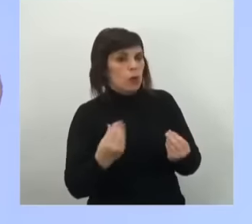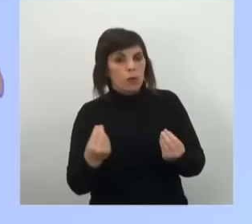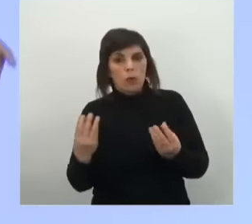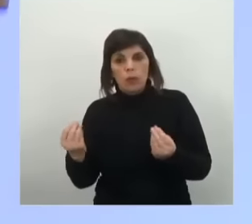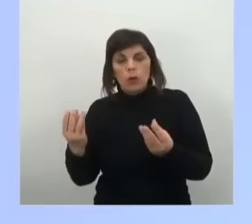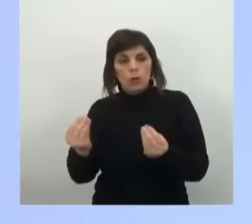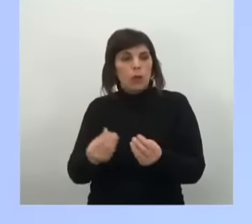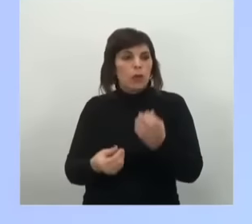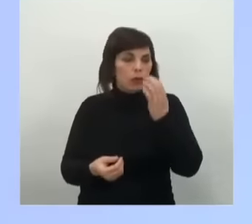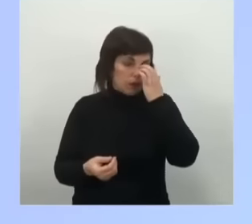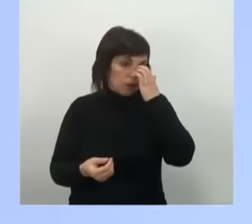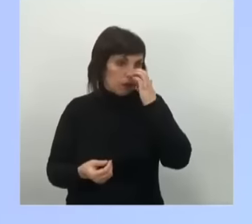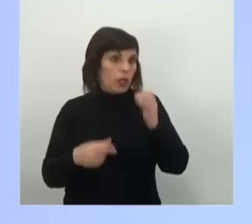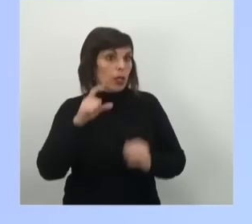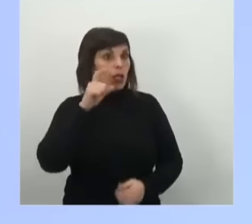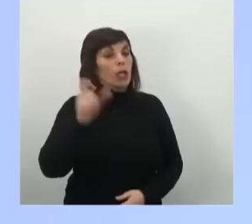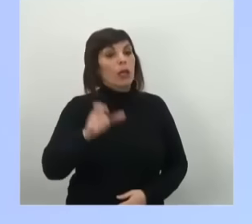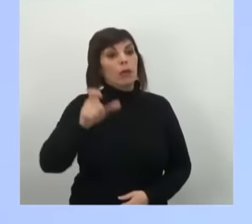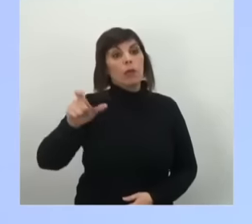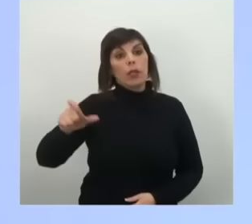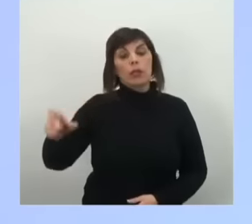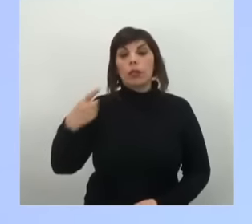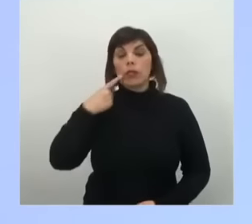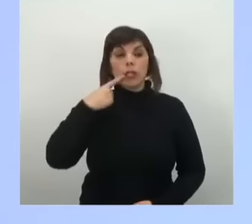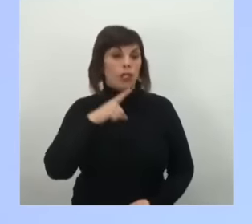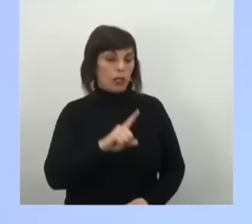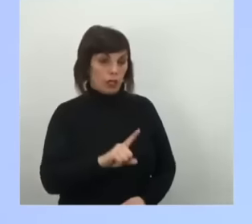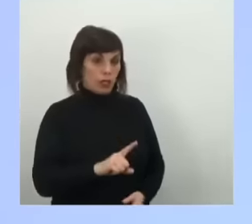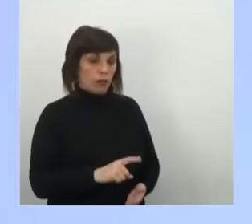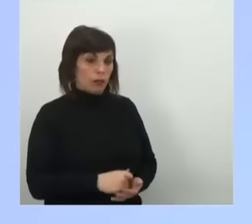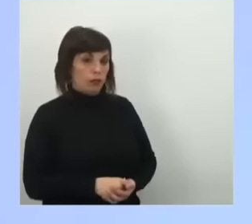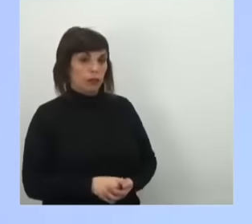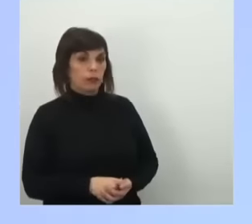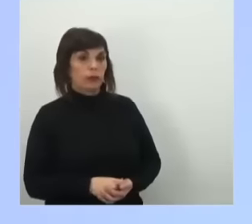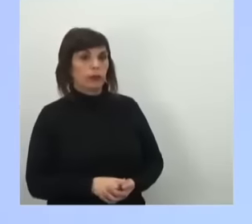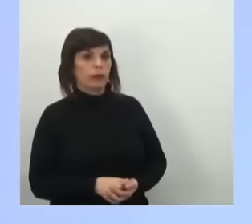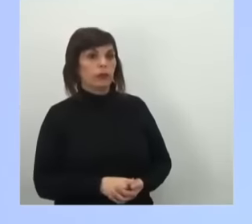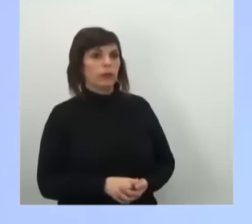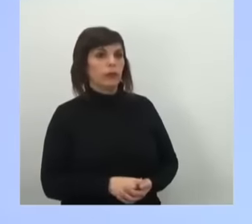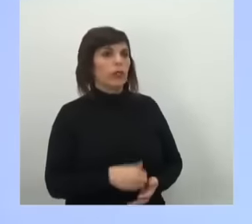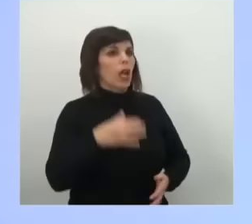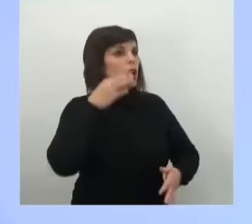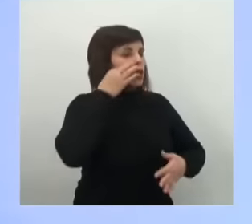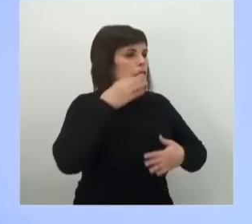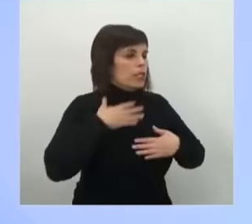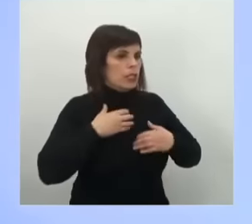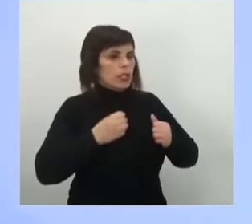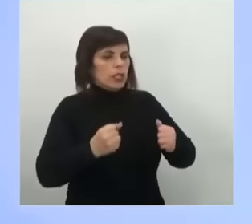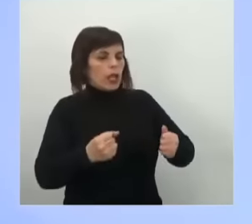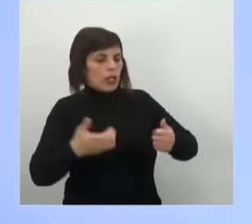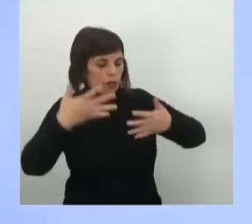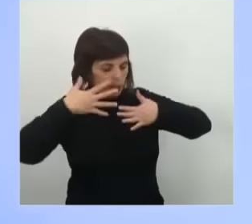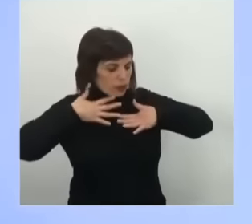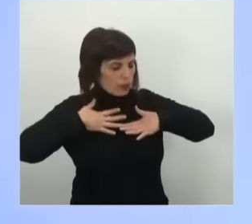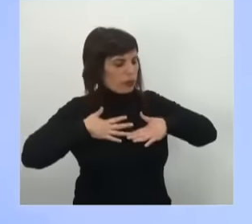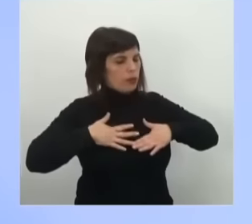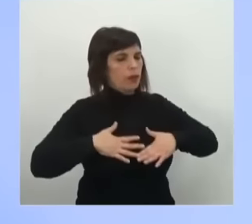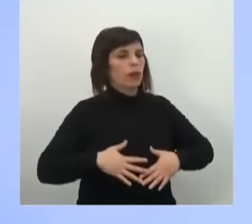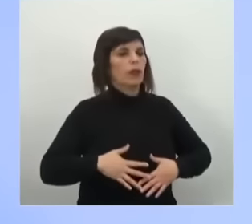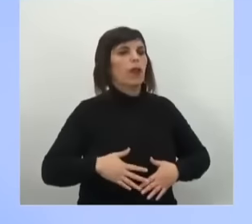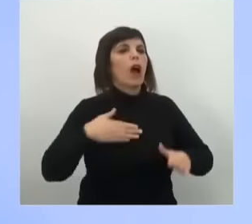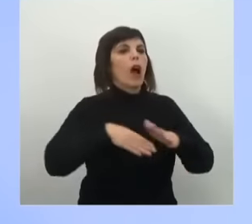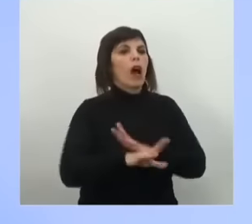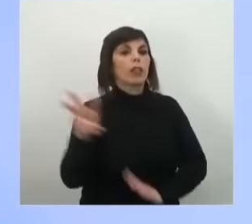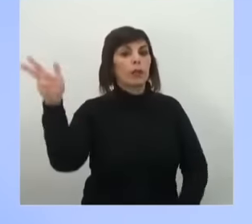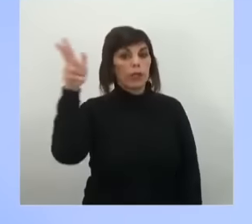montón y montón de mensajes gente que nos decía que habían recibido sanidad por ver un